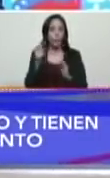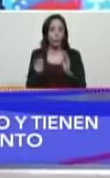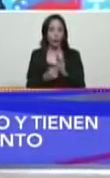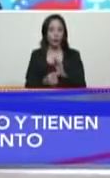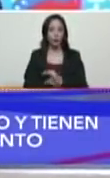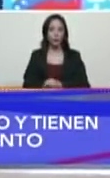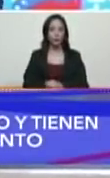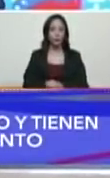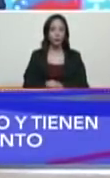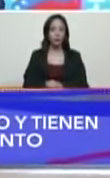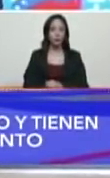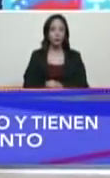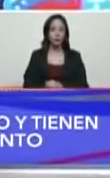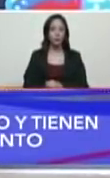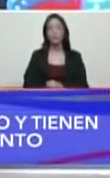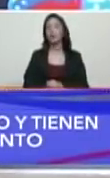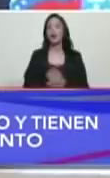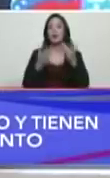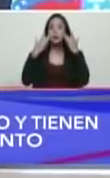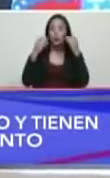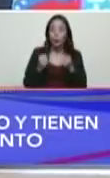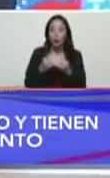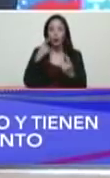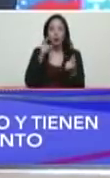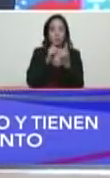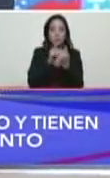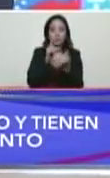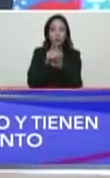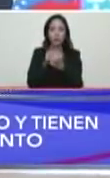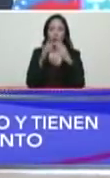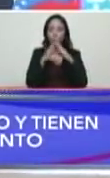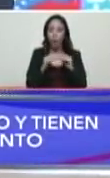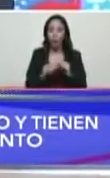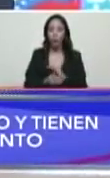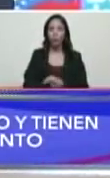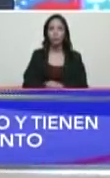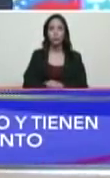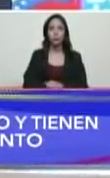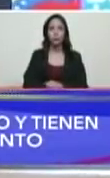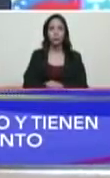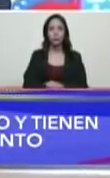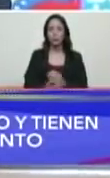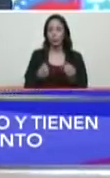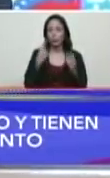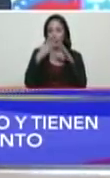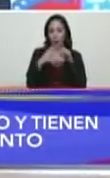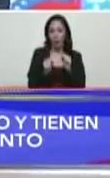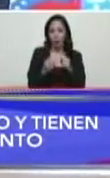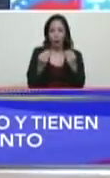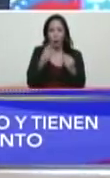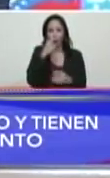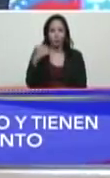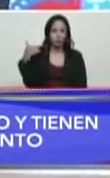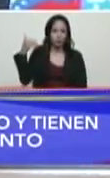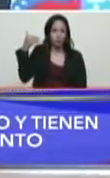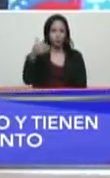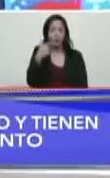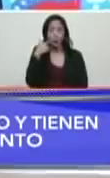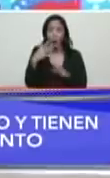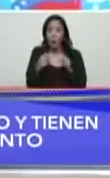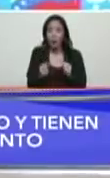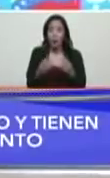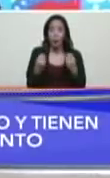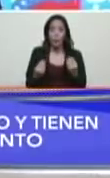las condiciones de seguridad. Hemos aprendido mucho, mucho en estos años y